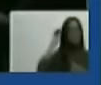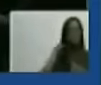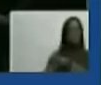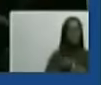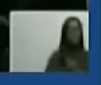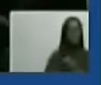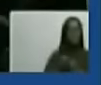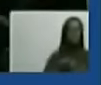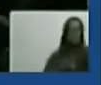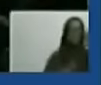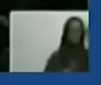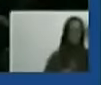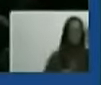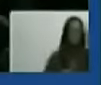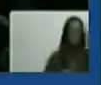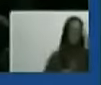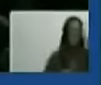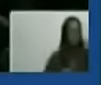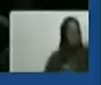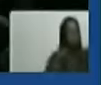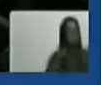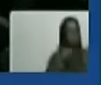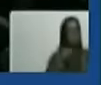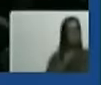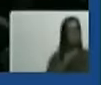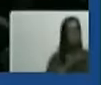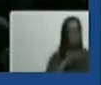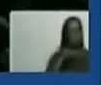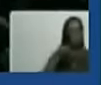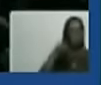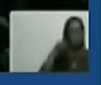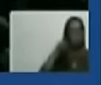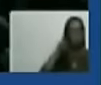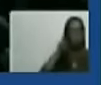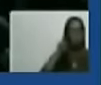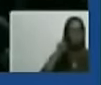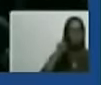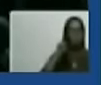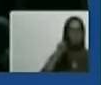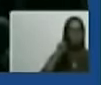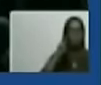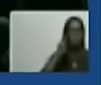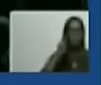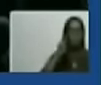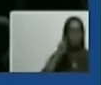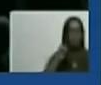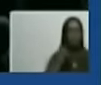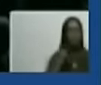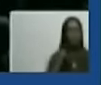Somos, como dice Gustavo Pereira, somos un país